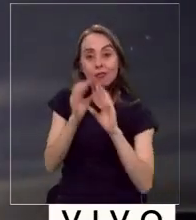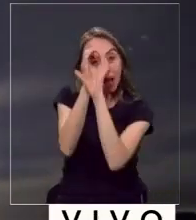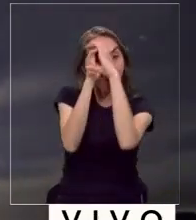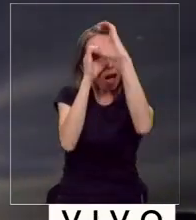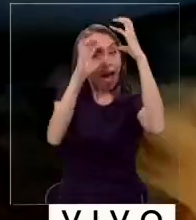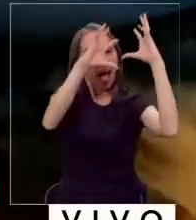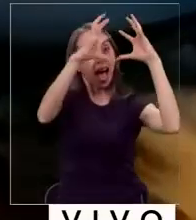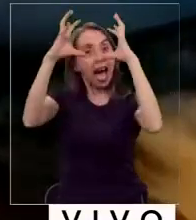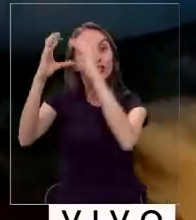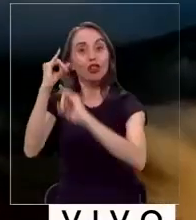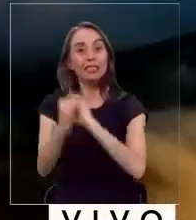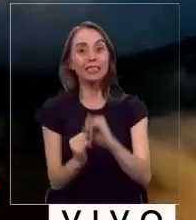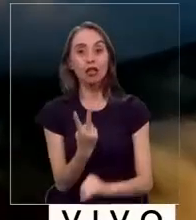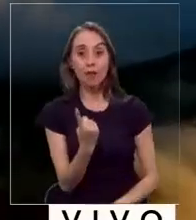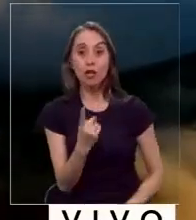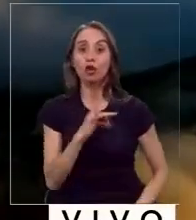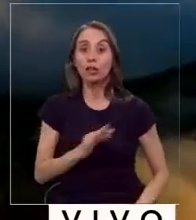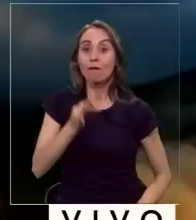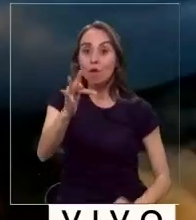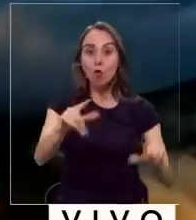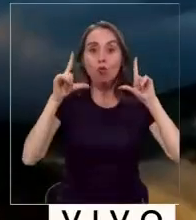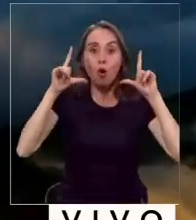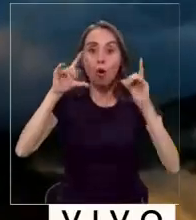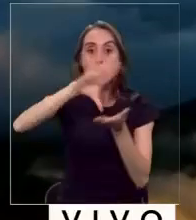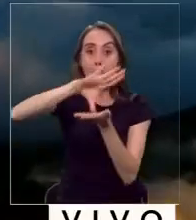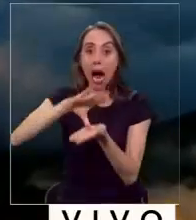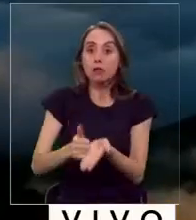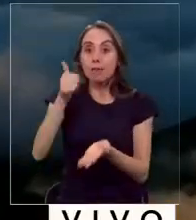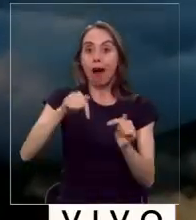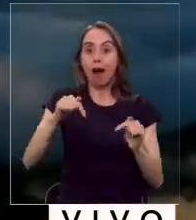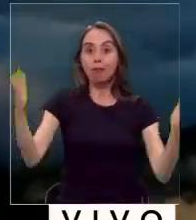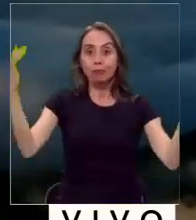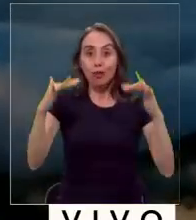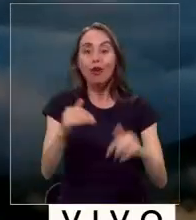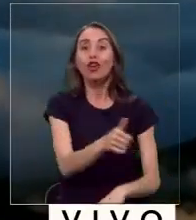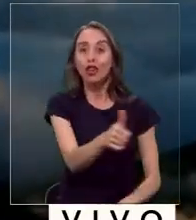XXI que tendrá a Chile como protagonista y de la cual todos podemos participar.